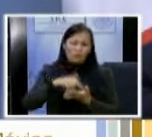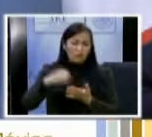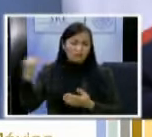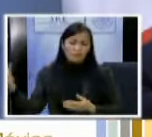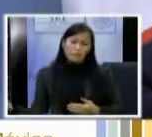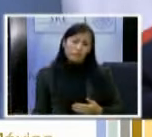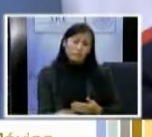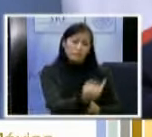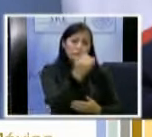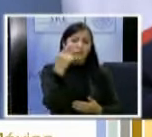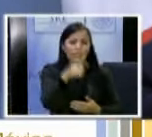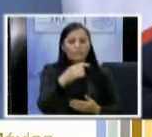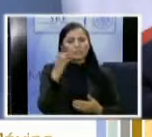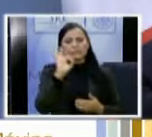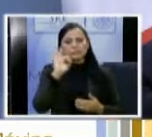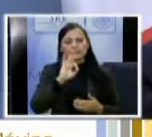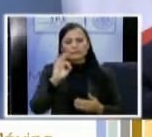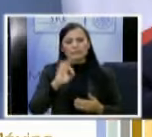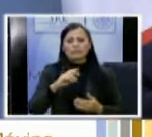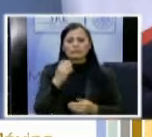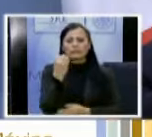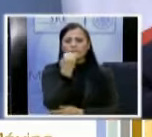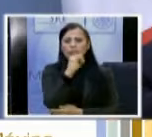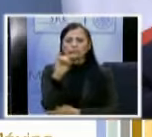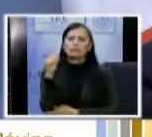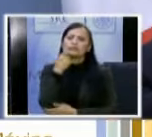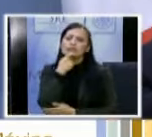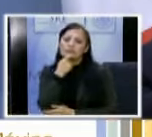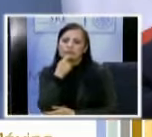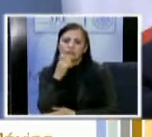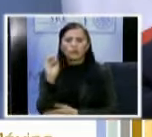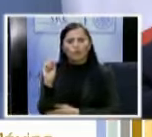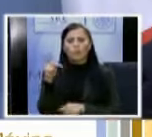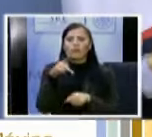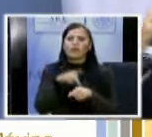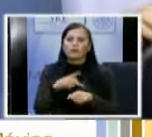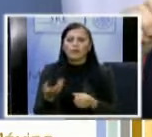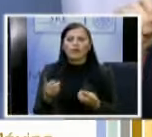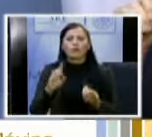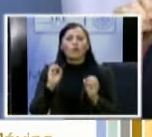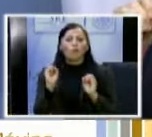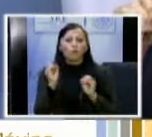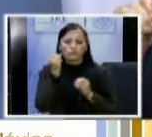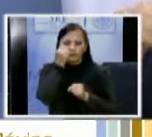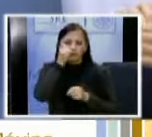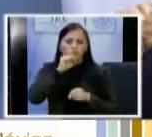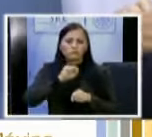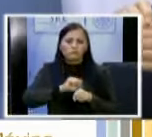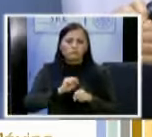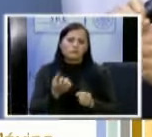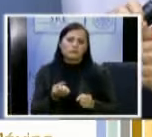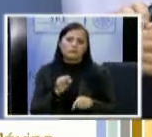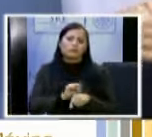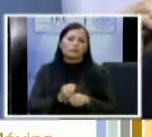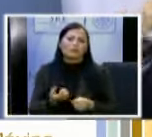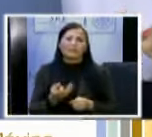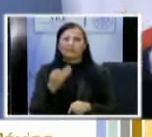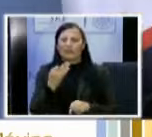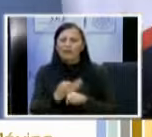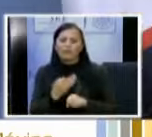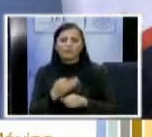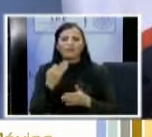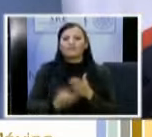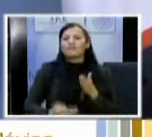documento de que estudiaron en el kinder o que estudiaron en la primaria o la secundaria. Entonces estamos incompletos y